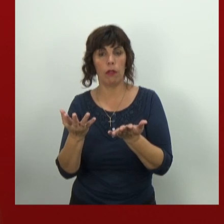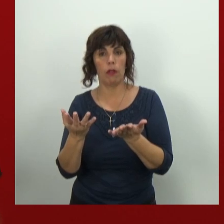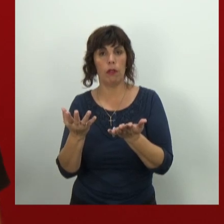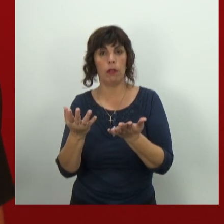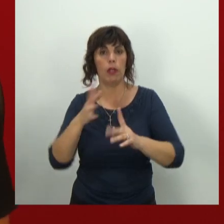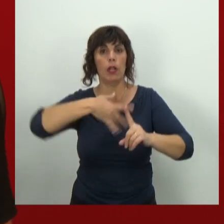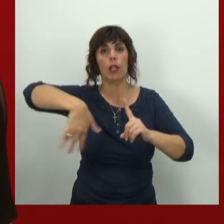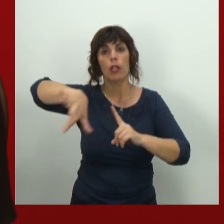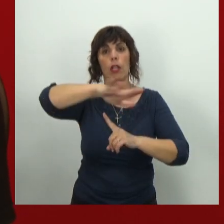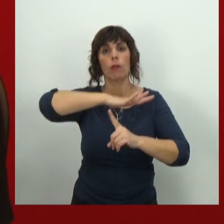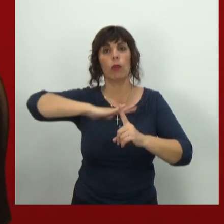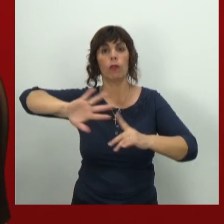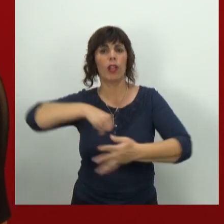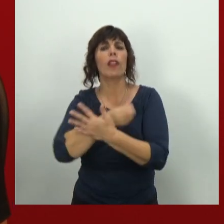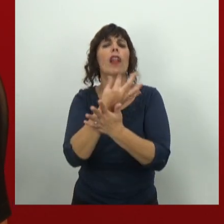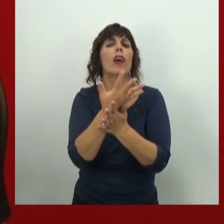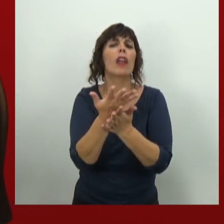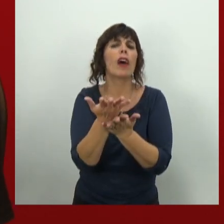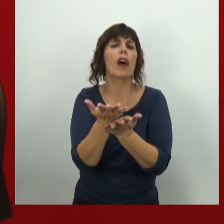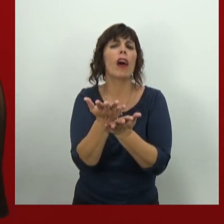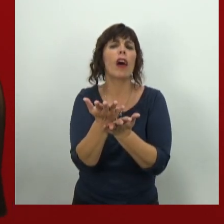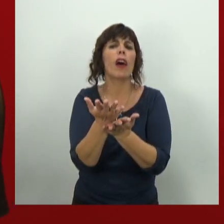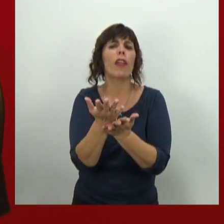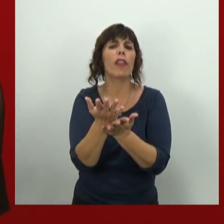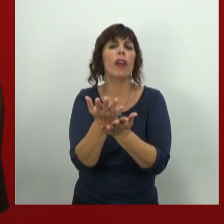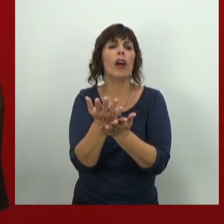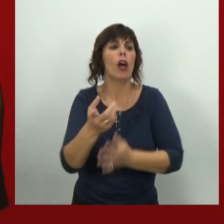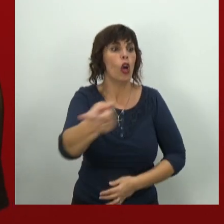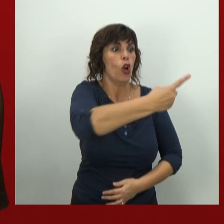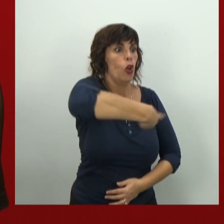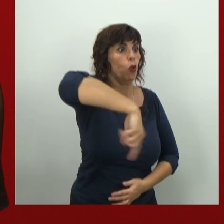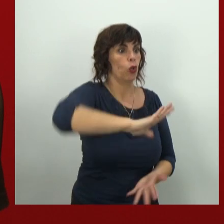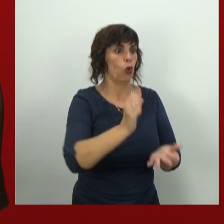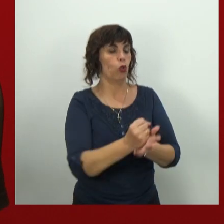la atmósfera de la gracia está sobre todos.